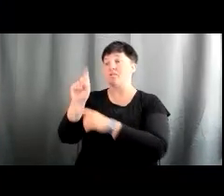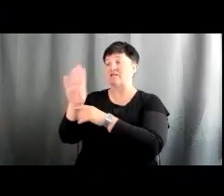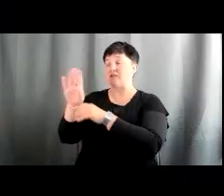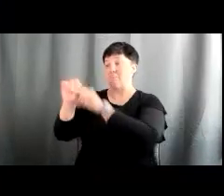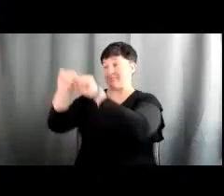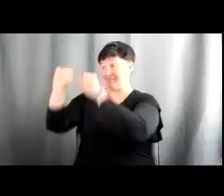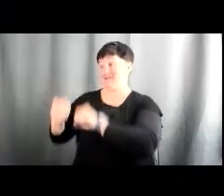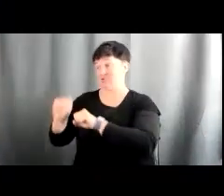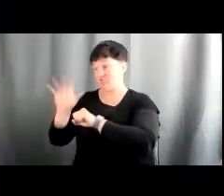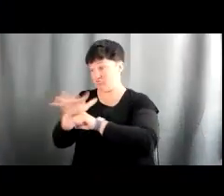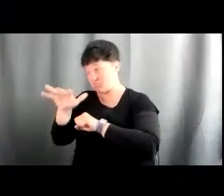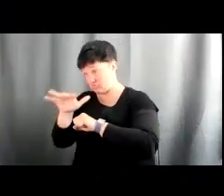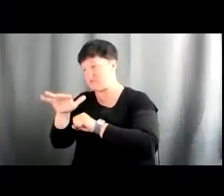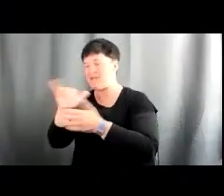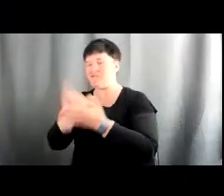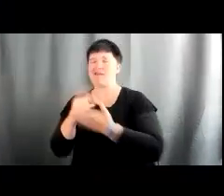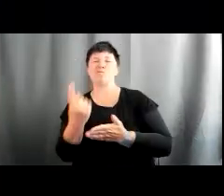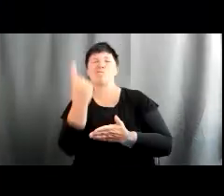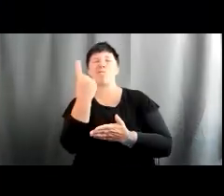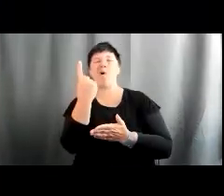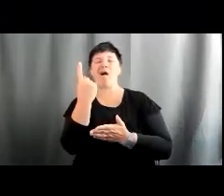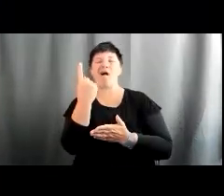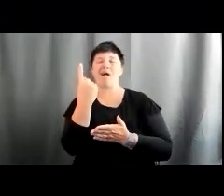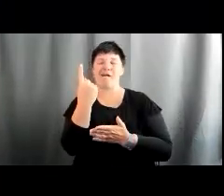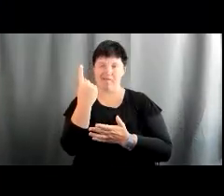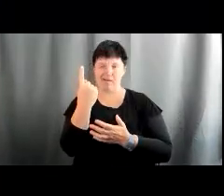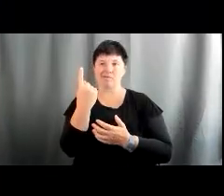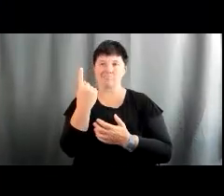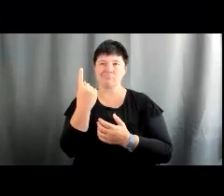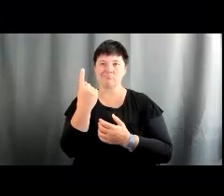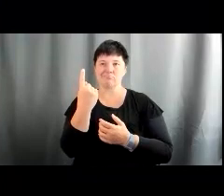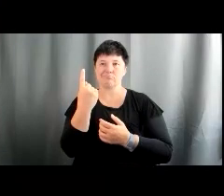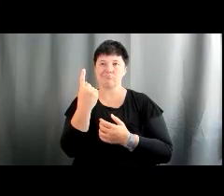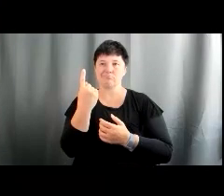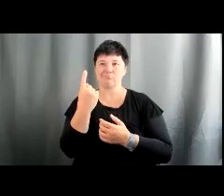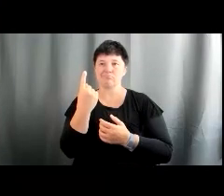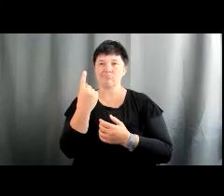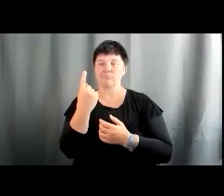subestaciones, y creo que esa es una de las correlaciones que podría haber.